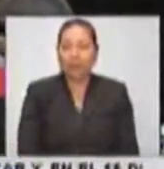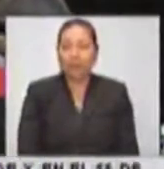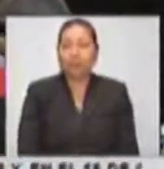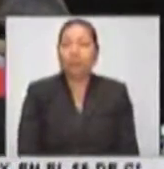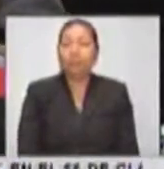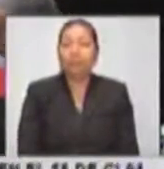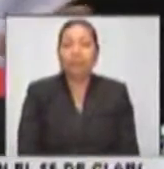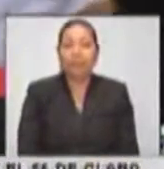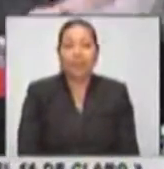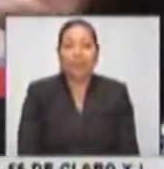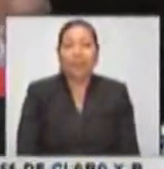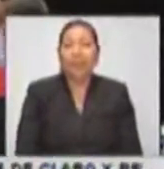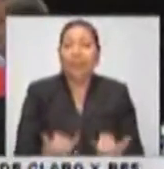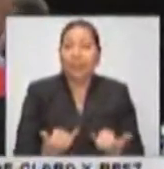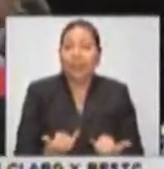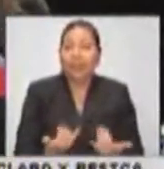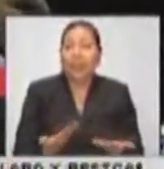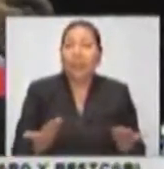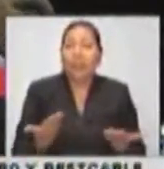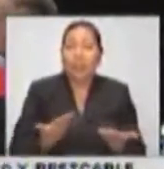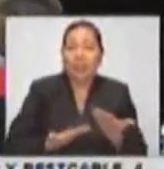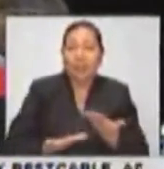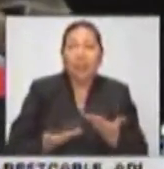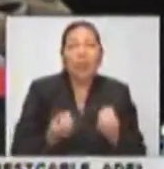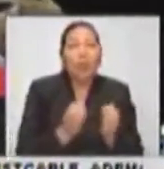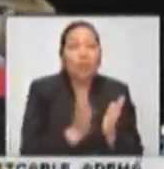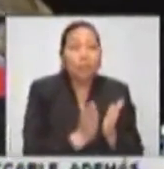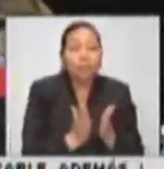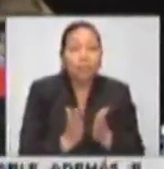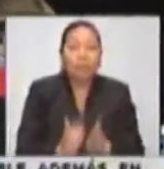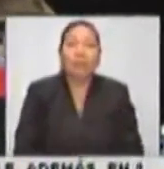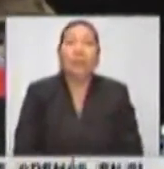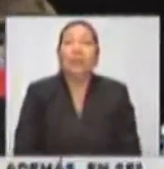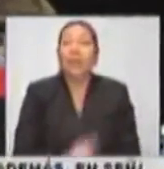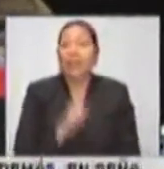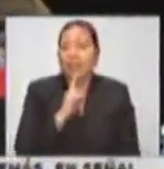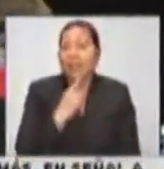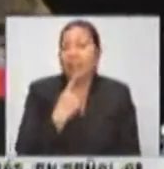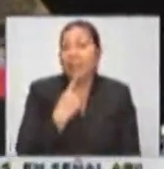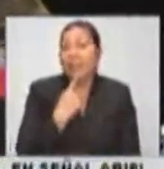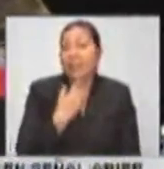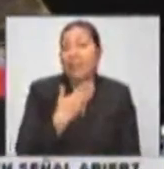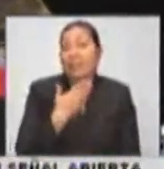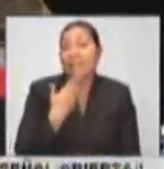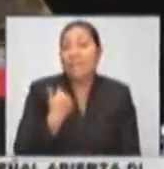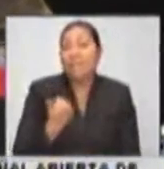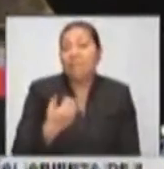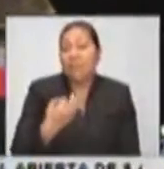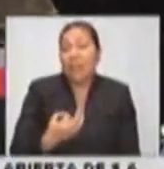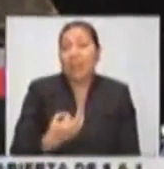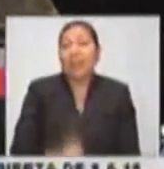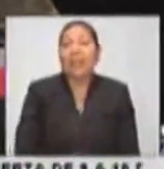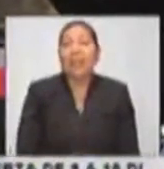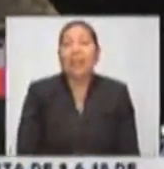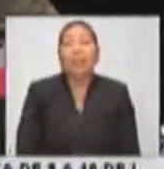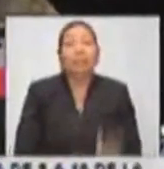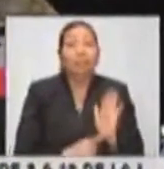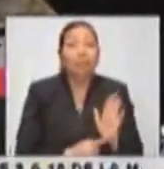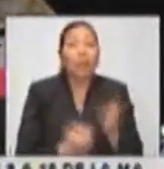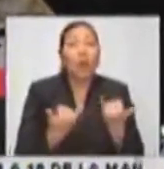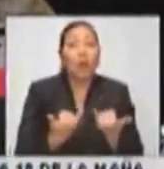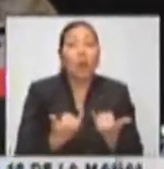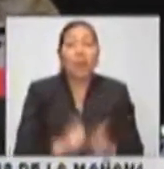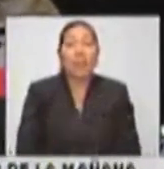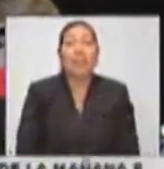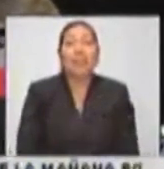Y entonces, acá es donde viene Perú, cómo se organiza, ¿no es cierto? Es cierto que tenemos la Comisión Multisectorial, que es la que está representada hoy día aquí,